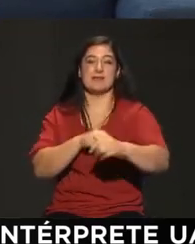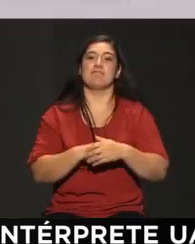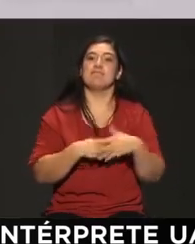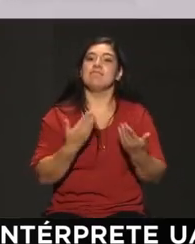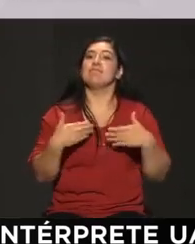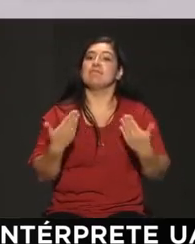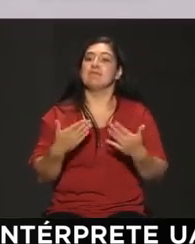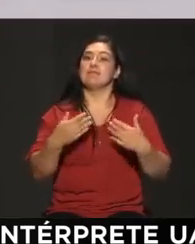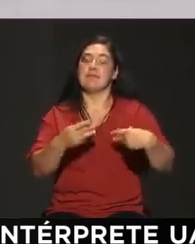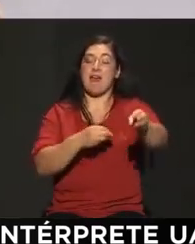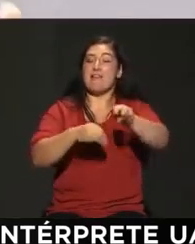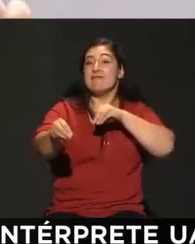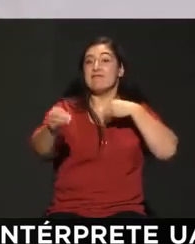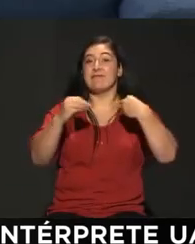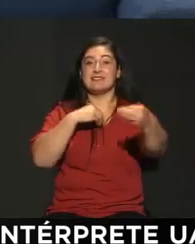La velocidad.